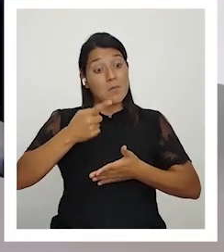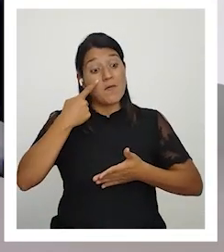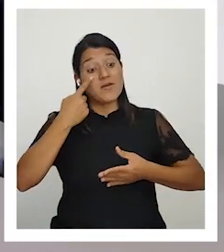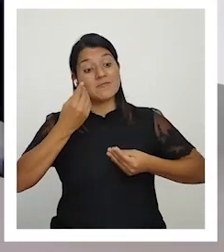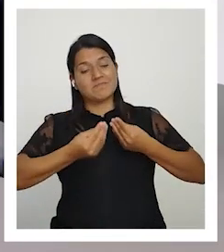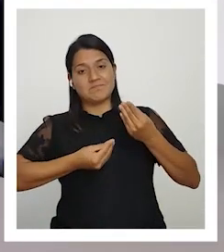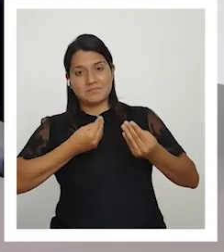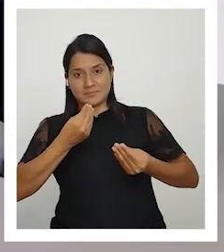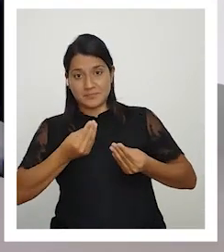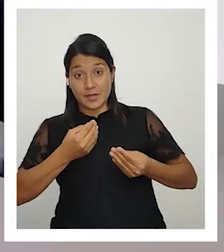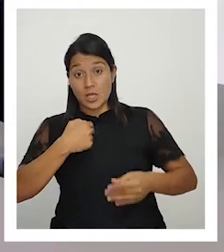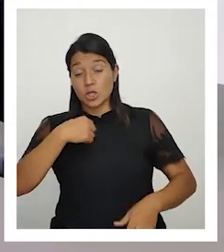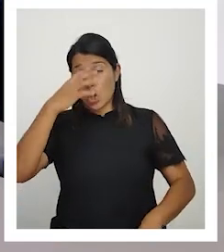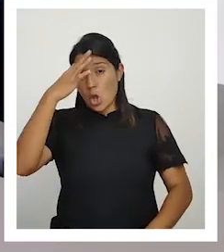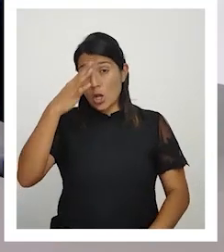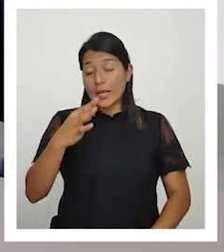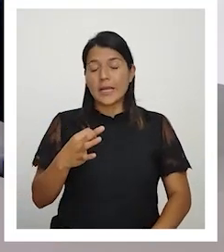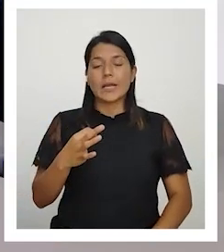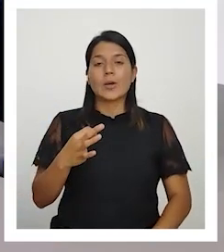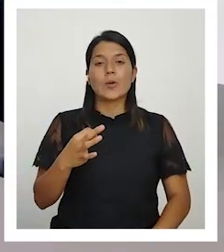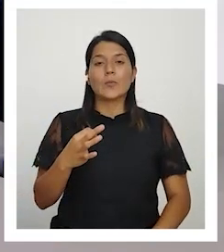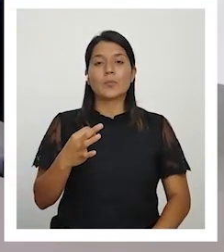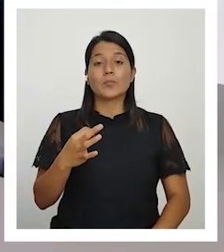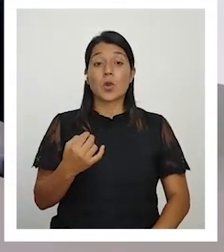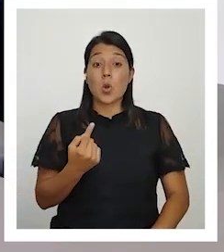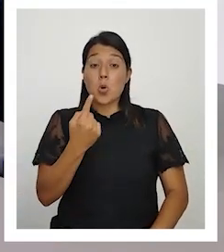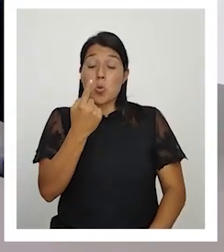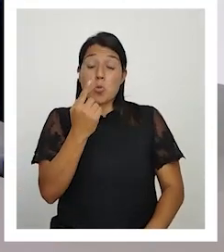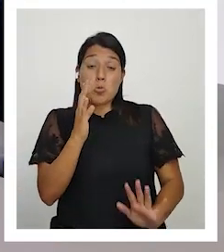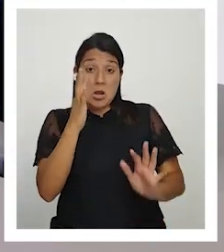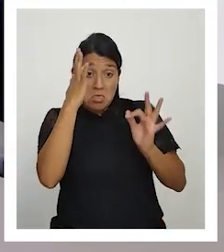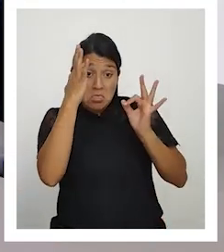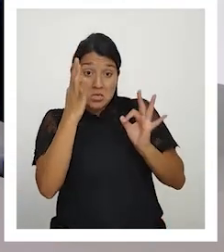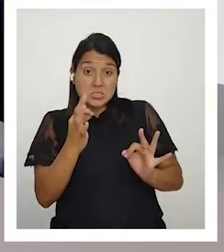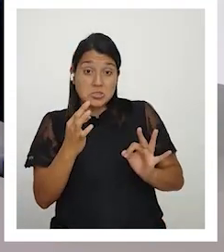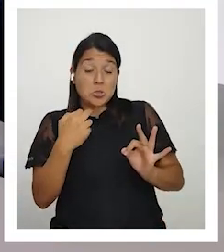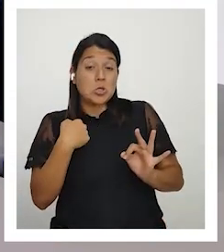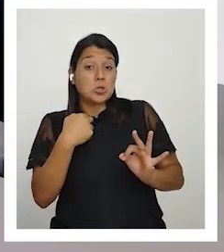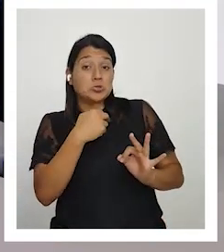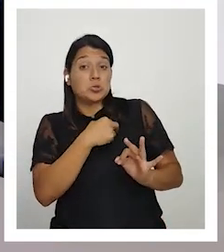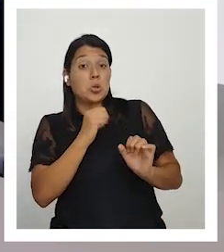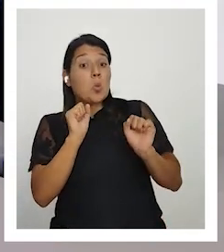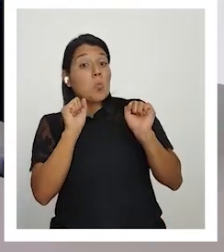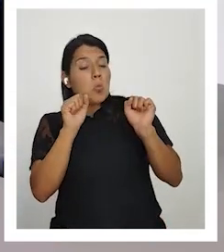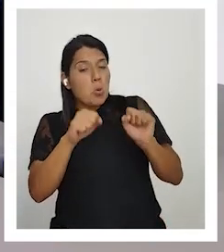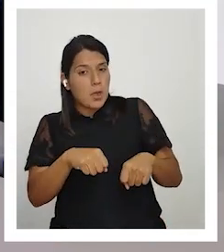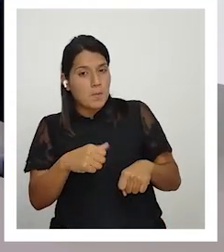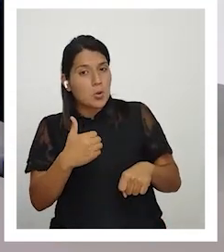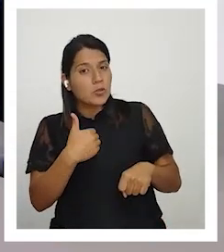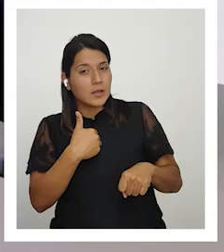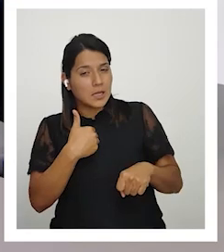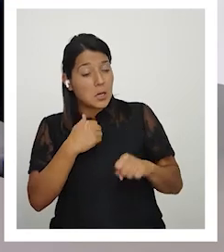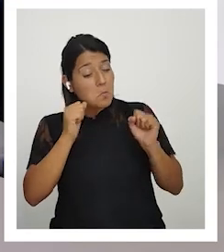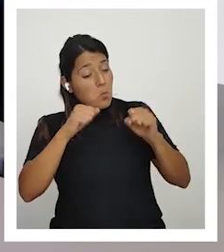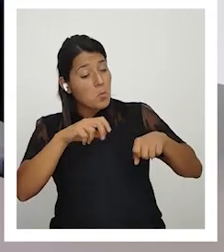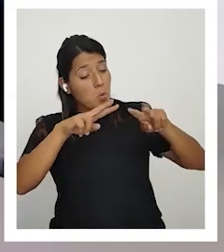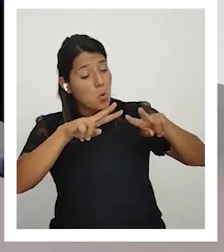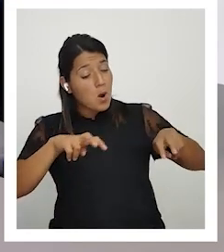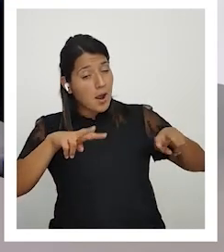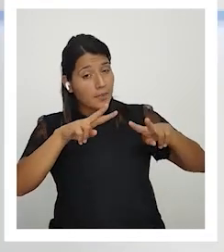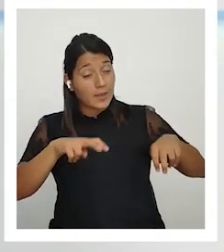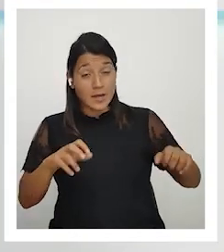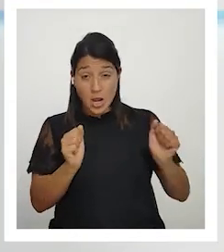que pues una medida que eventualmente podría analizarse con seriedad de parte de los